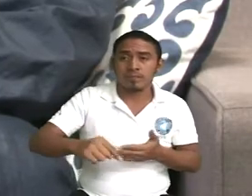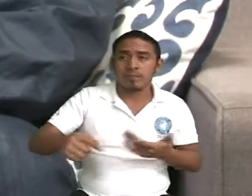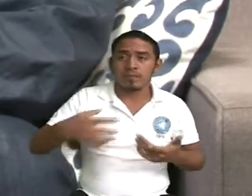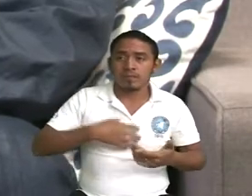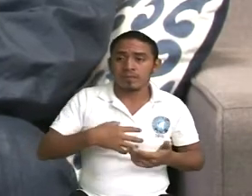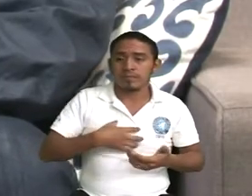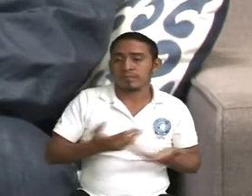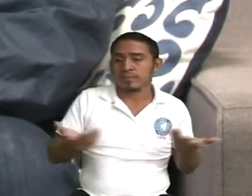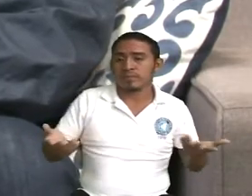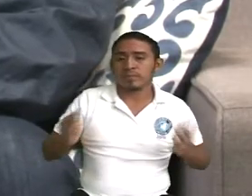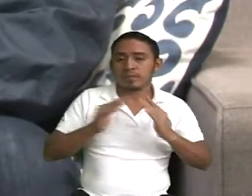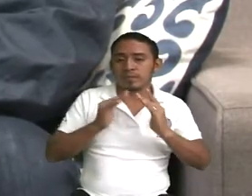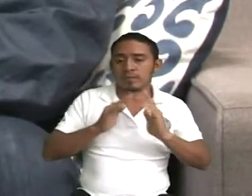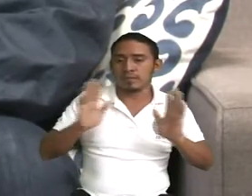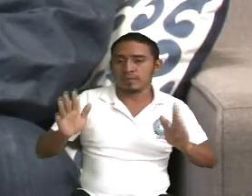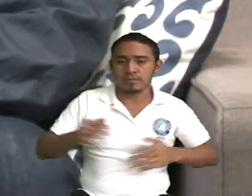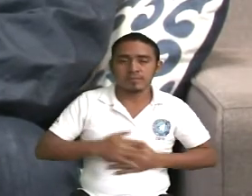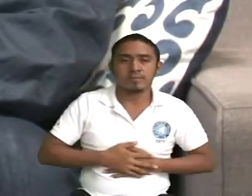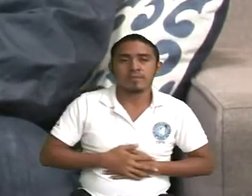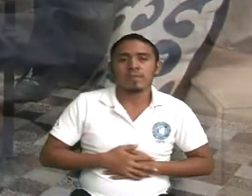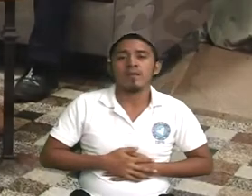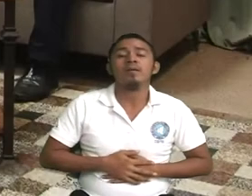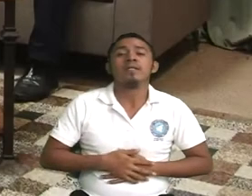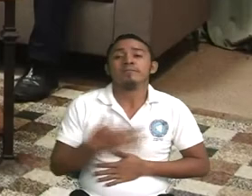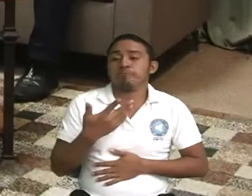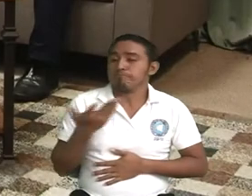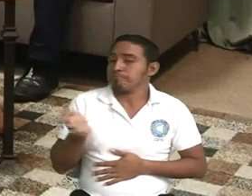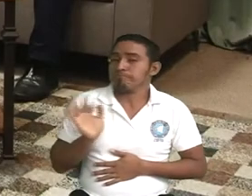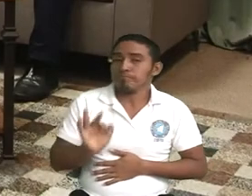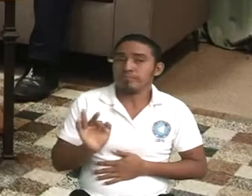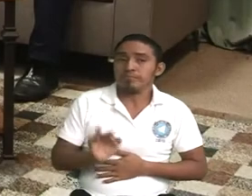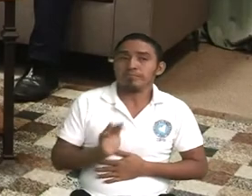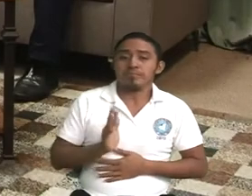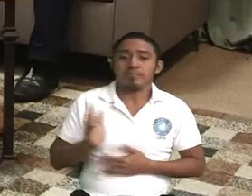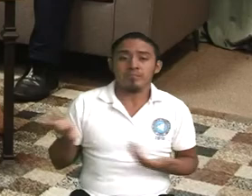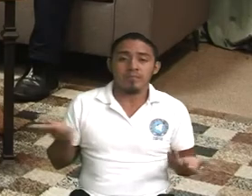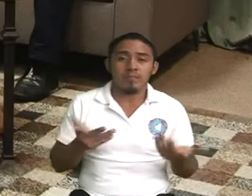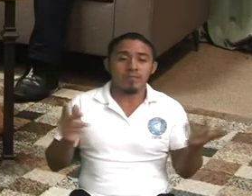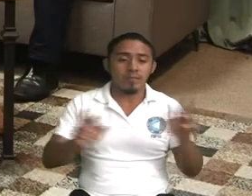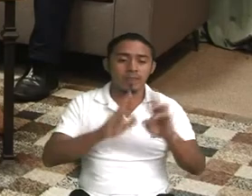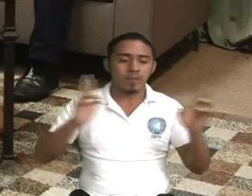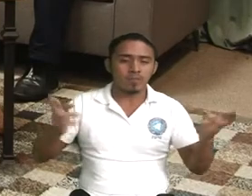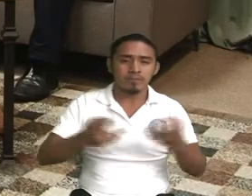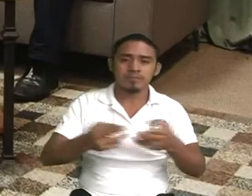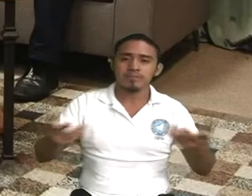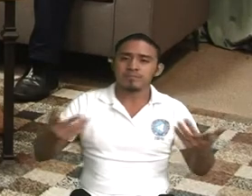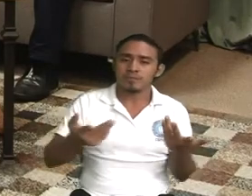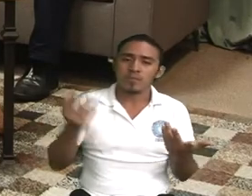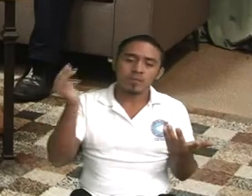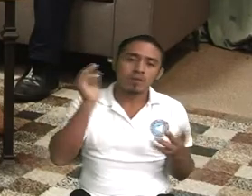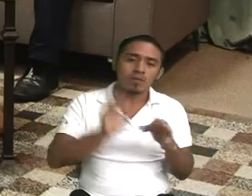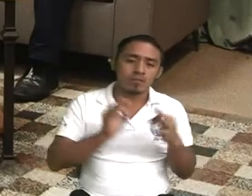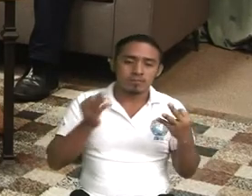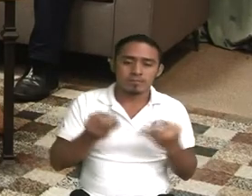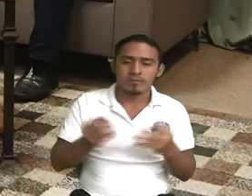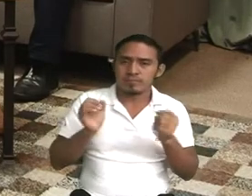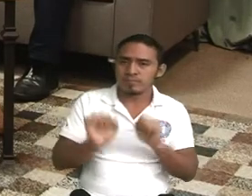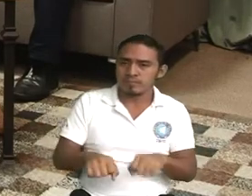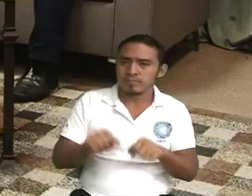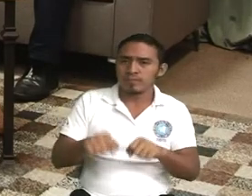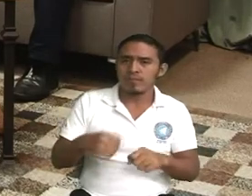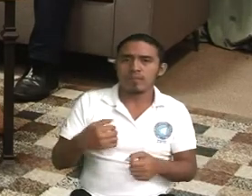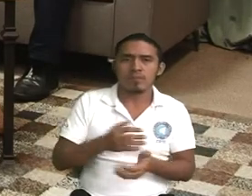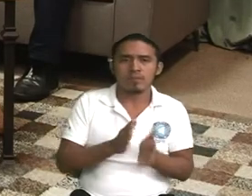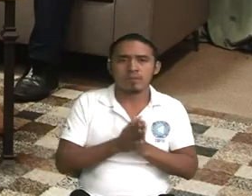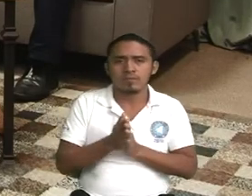Reyes del Hogar. Y sin duda alguna, un espacio también para, una vez más, el encuentro de las familias para que también podamos,